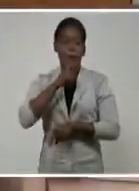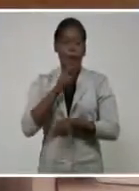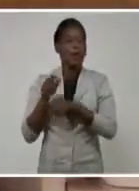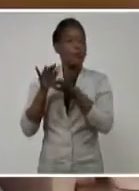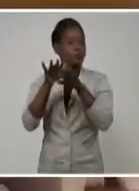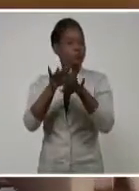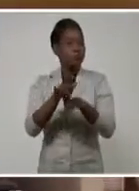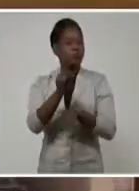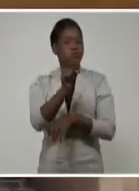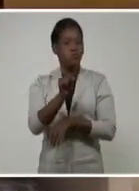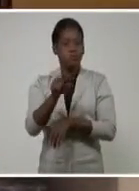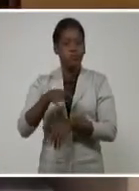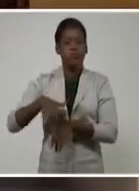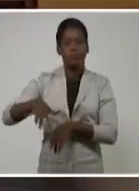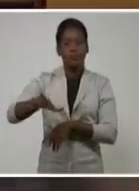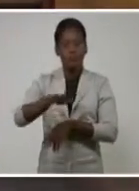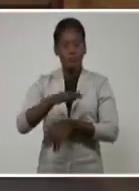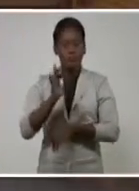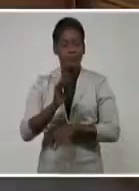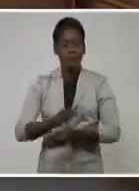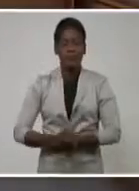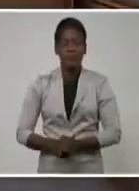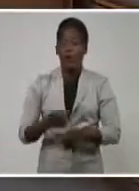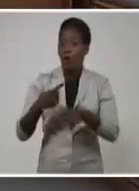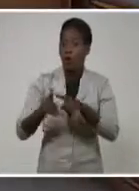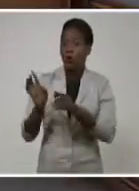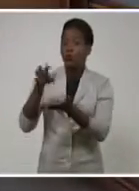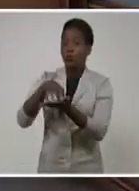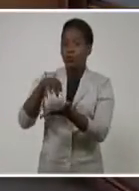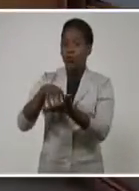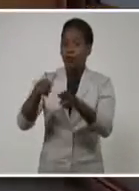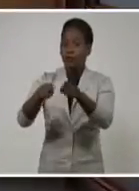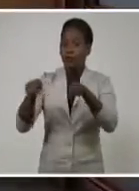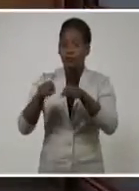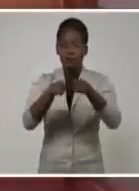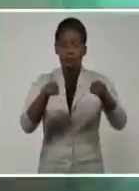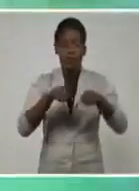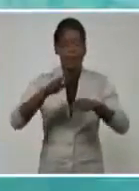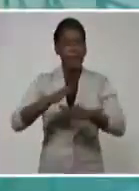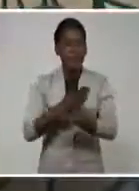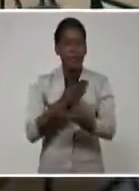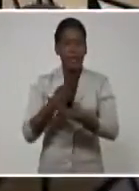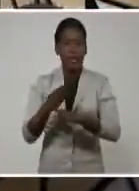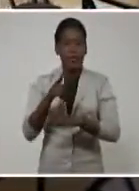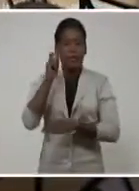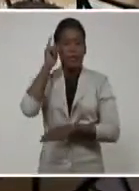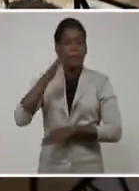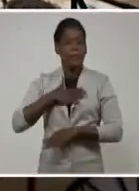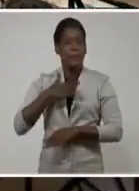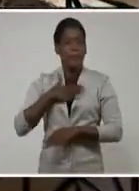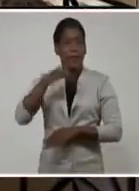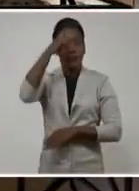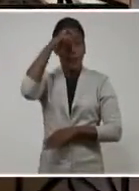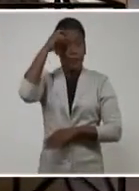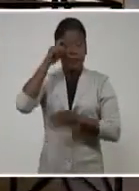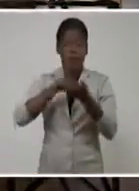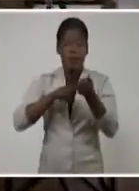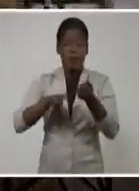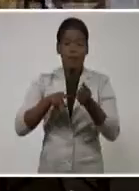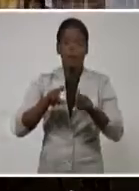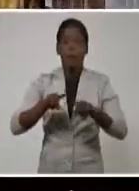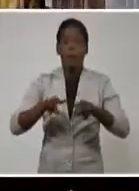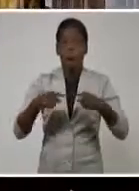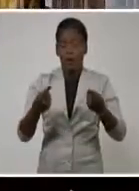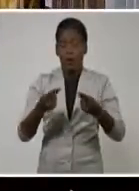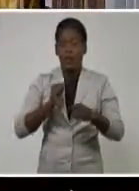ciudad espirituana. Este es uno de los múltiples proyectos que implementará la Oficina del Conservador de Santi Spíritus para rescatar el